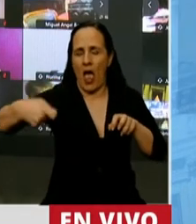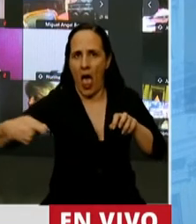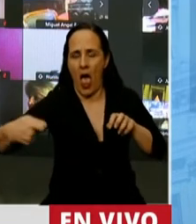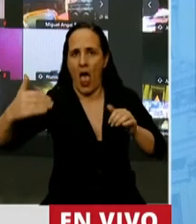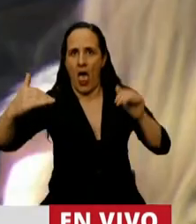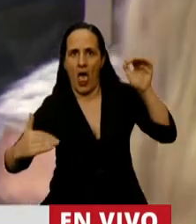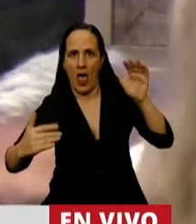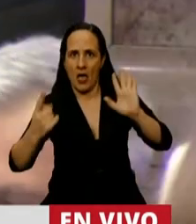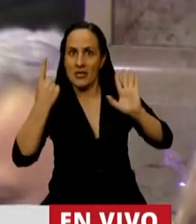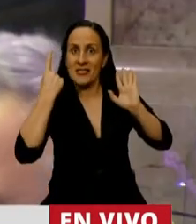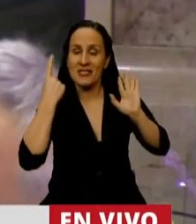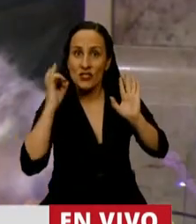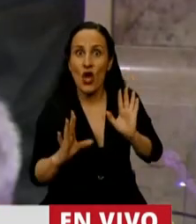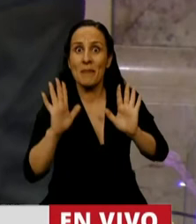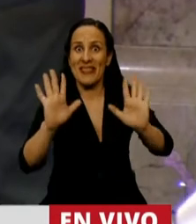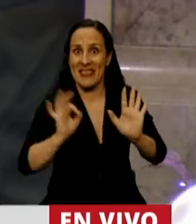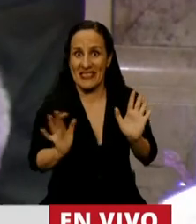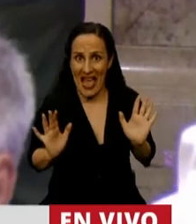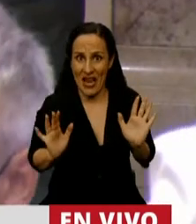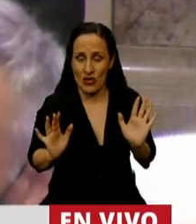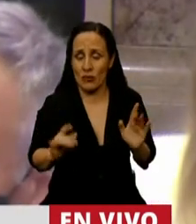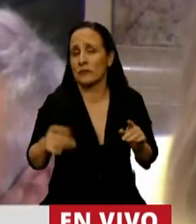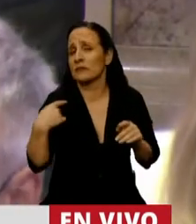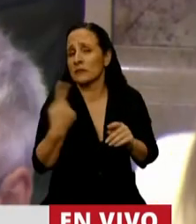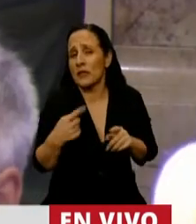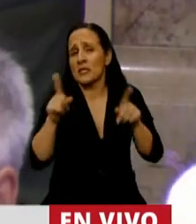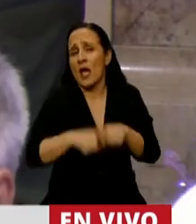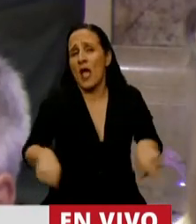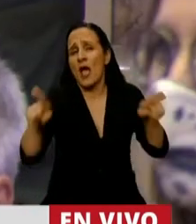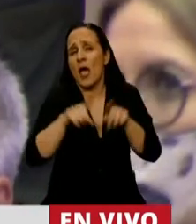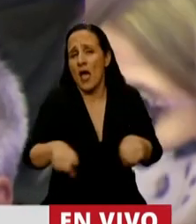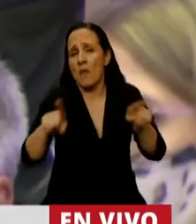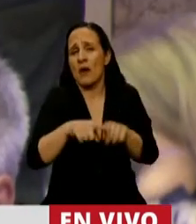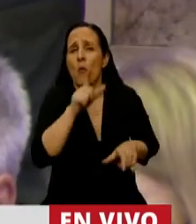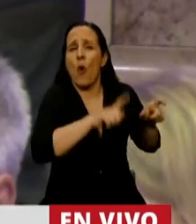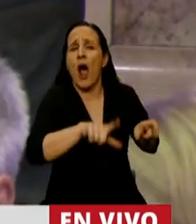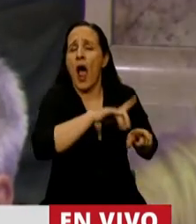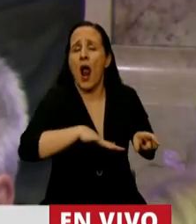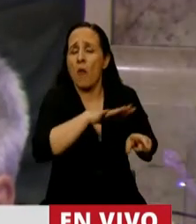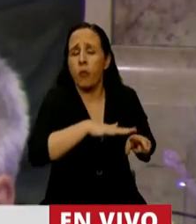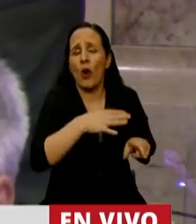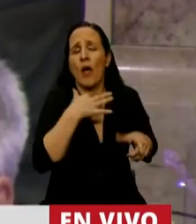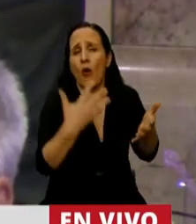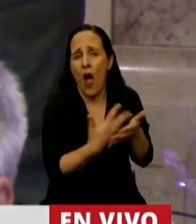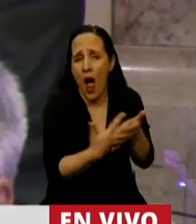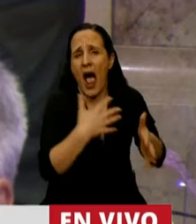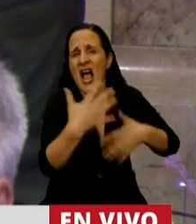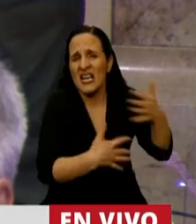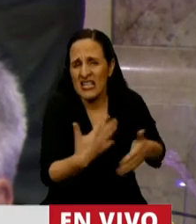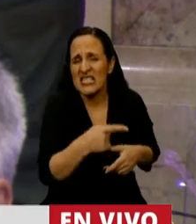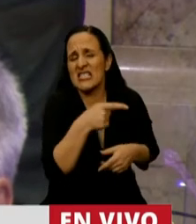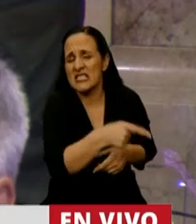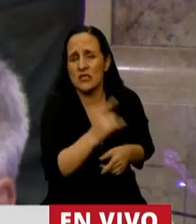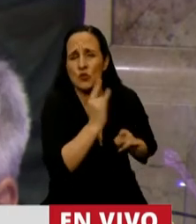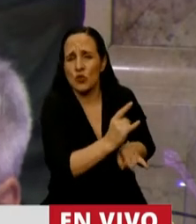los políticos de todos los tiempos hemos metido cíclicamente a nuestros compatriotas en todo tipo de crisis y cargamos sobre sus